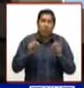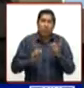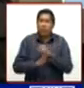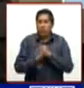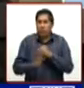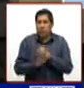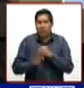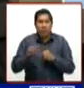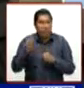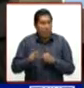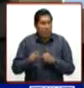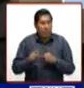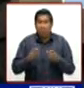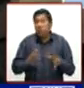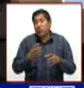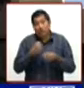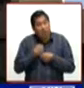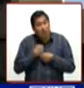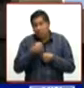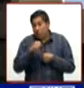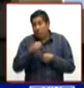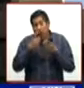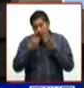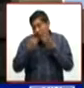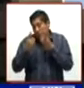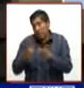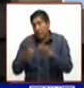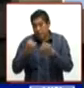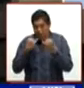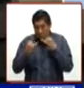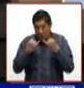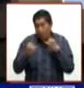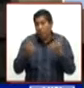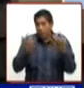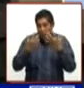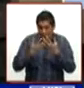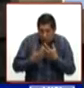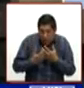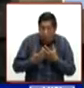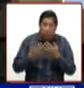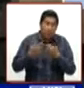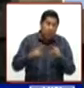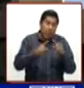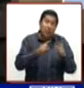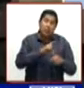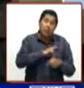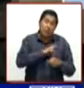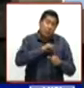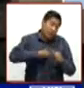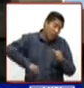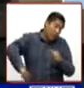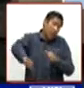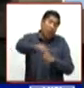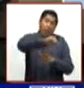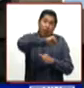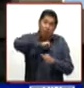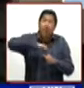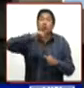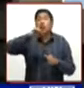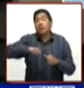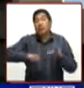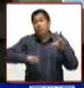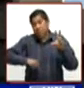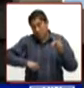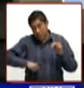inseguridad. Tendrán ellos que recibir las denuncias y reportar también, coordinar con los demás policías que estén alrededor si existe